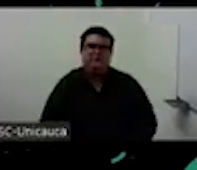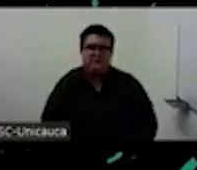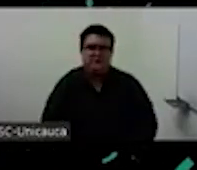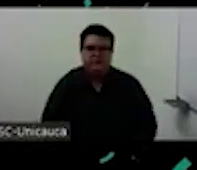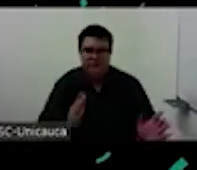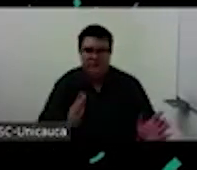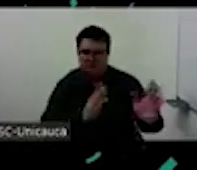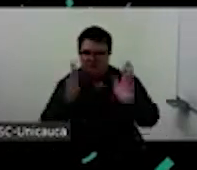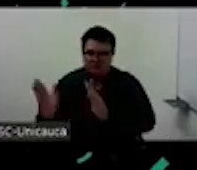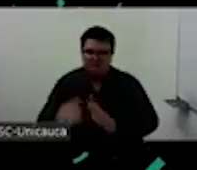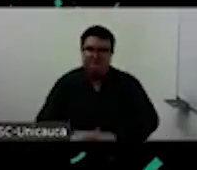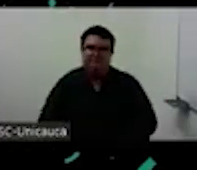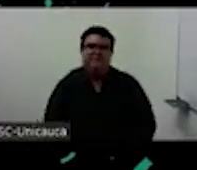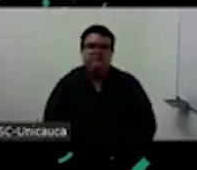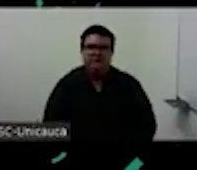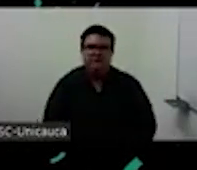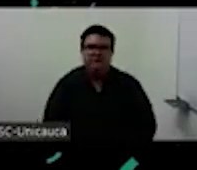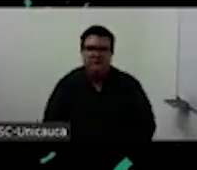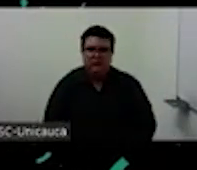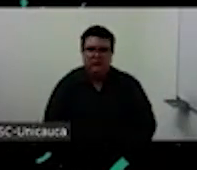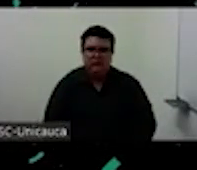Siguiente.